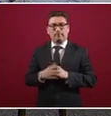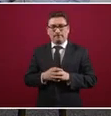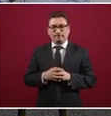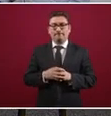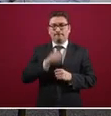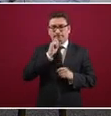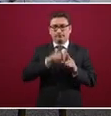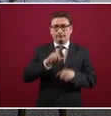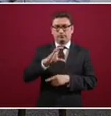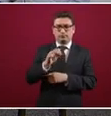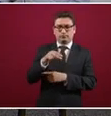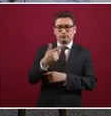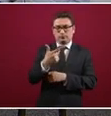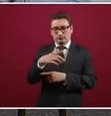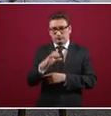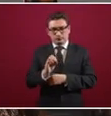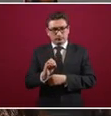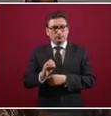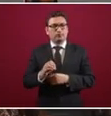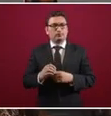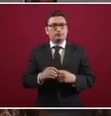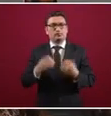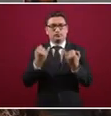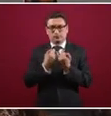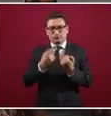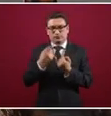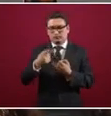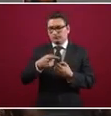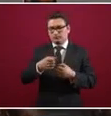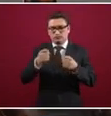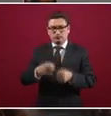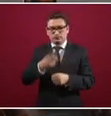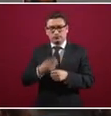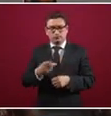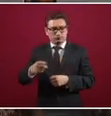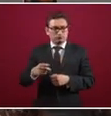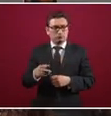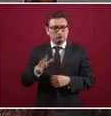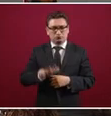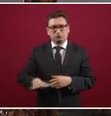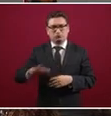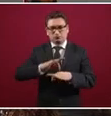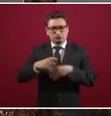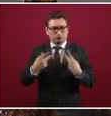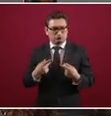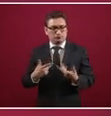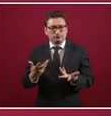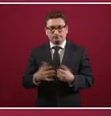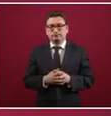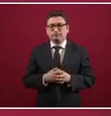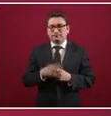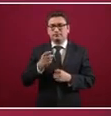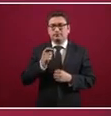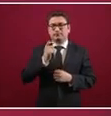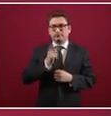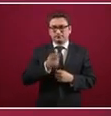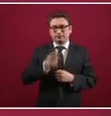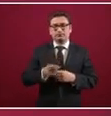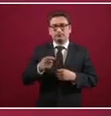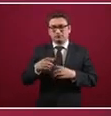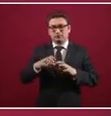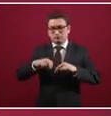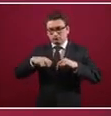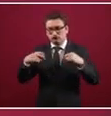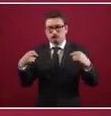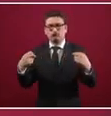está la conago está la conferencia también de seguridad pública es decir es una es una son mesas de